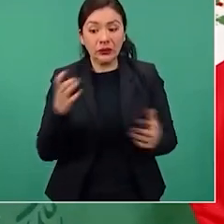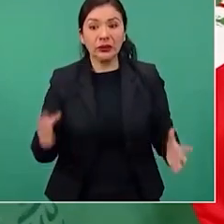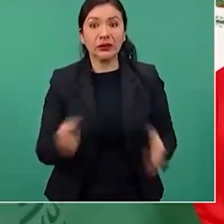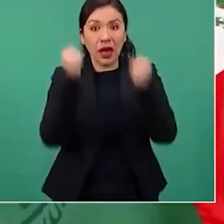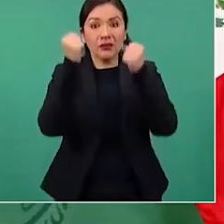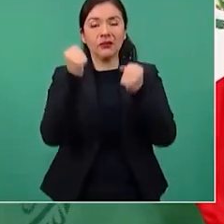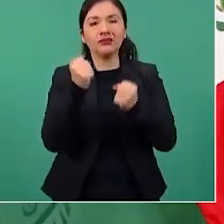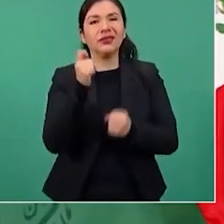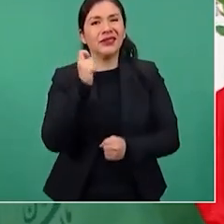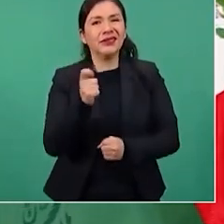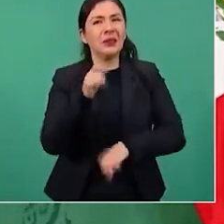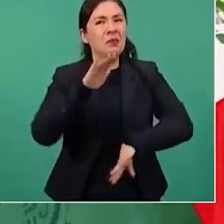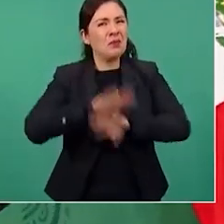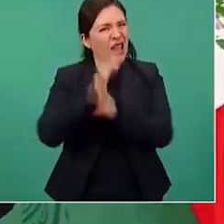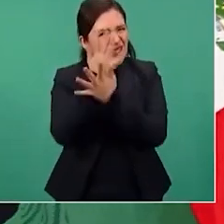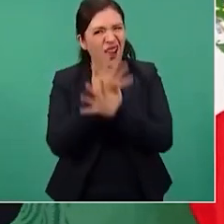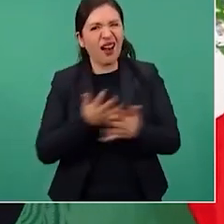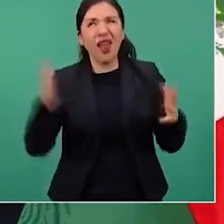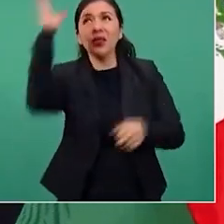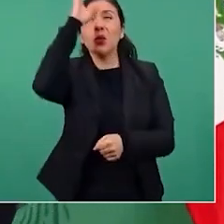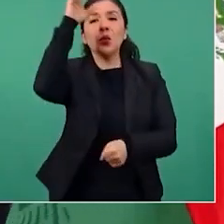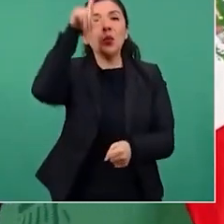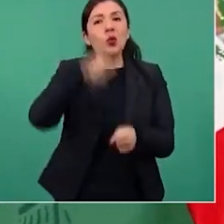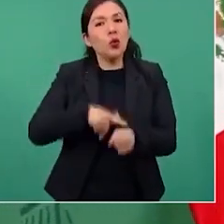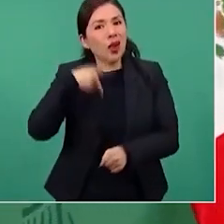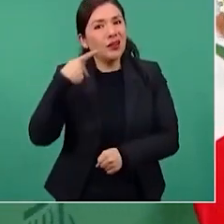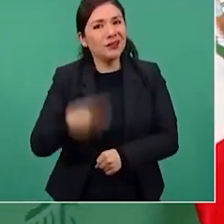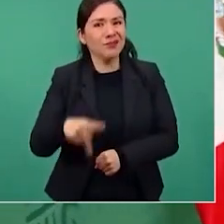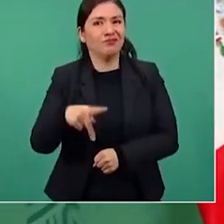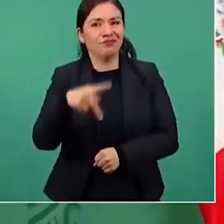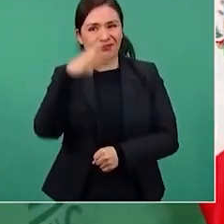La grandeza cultural de México.